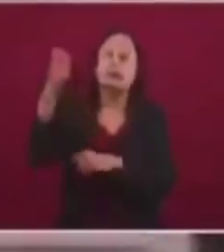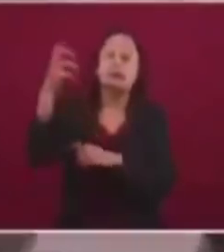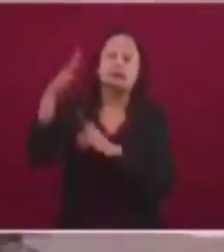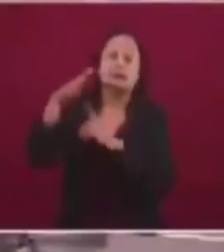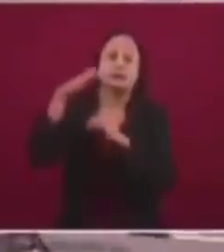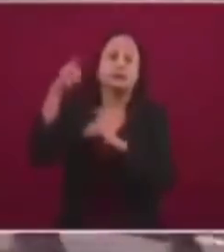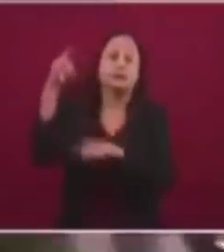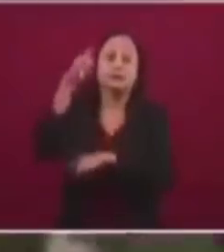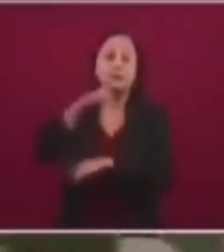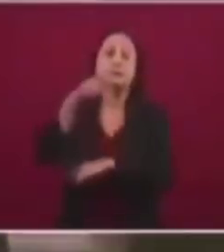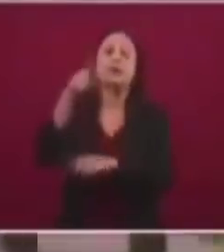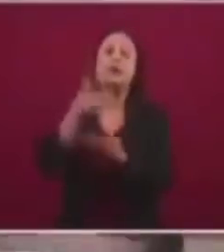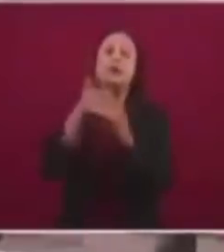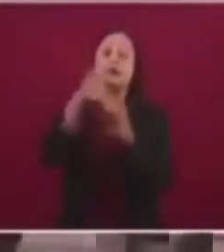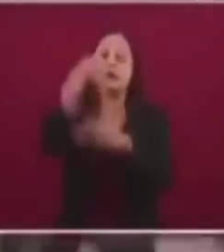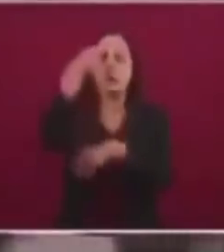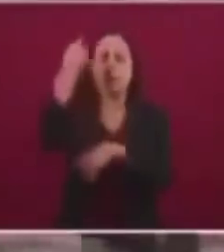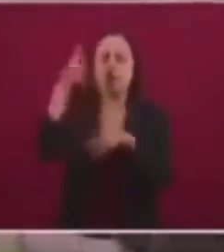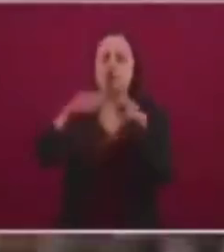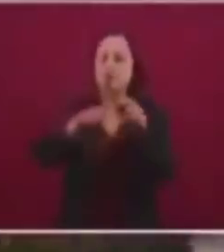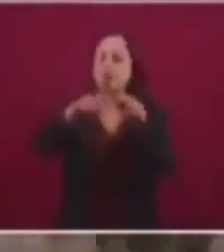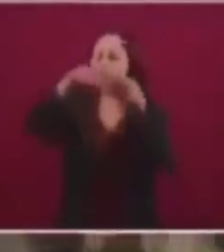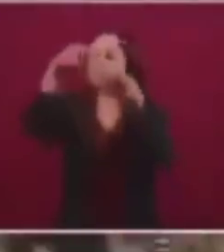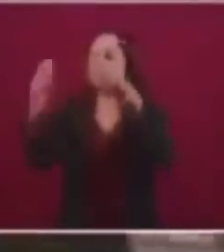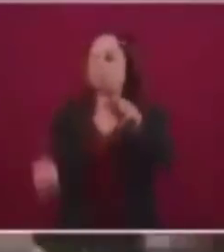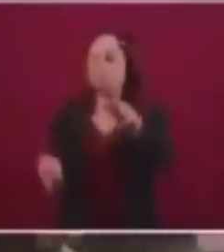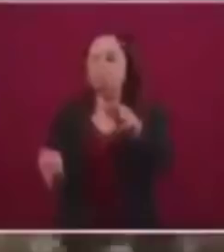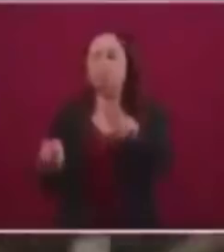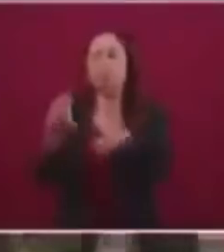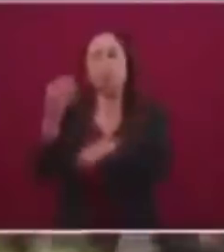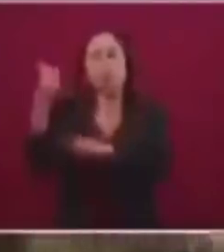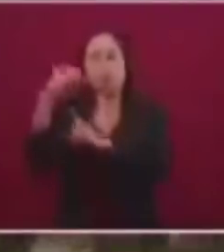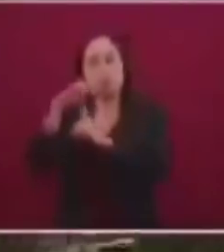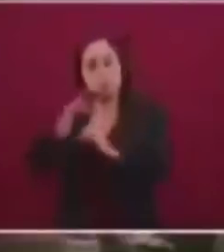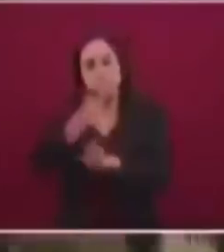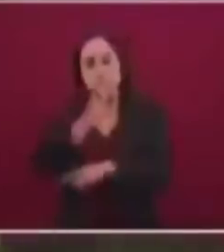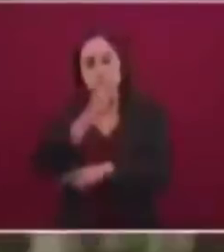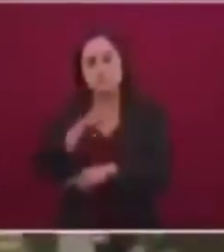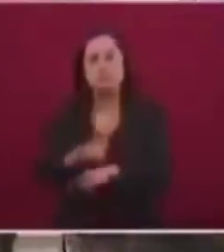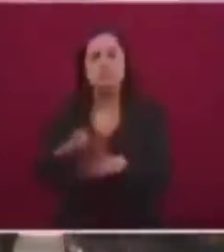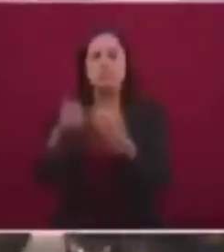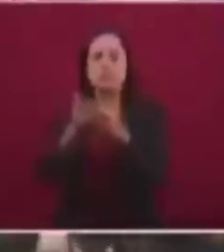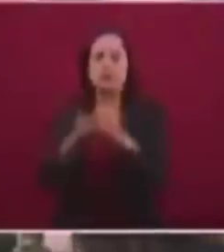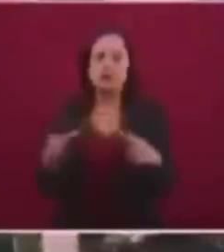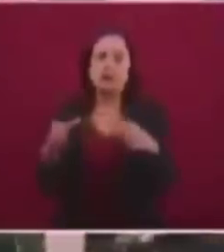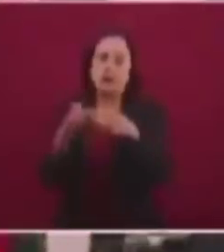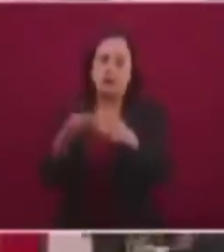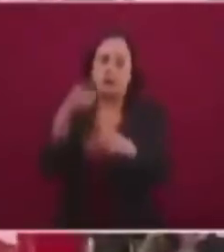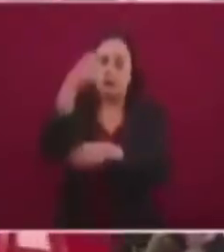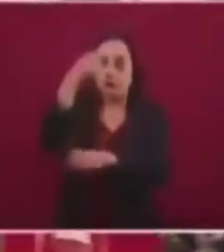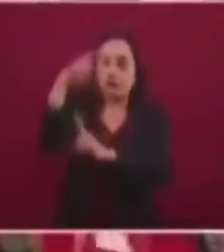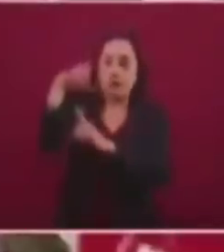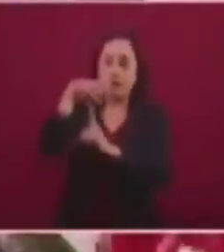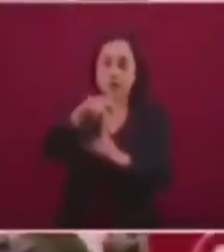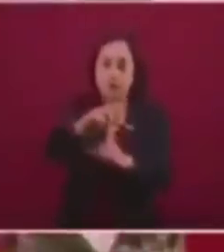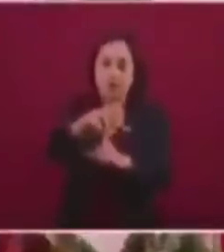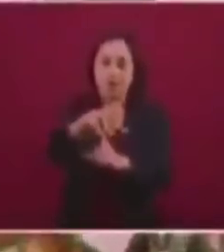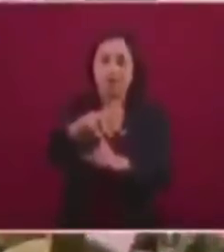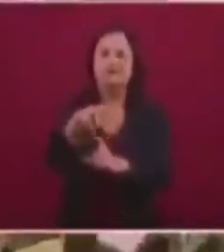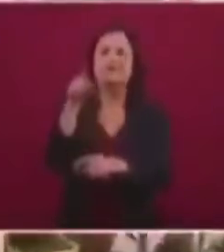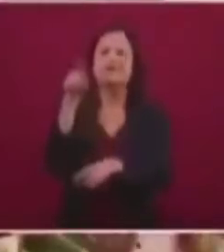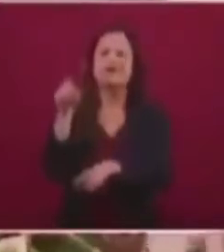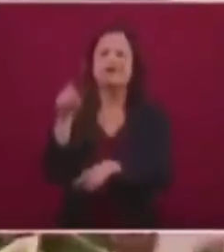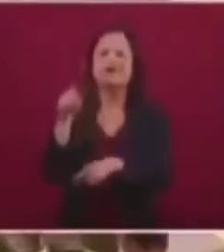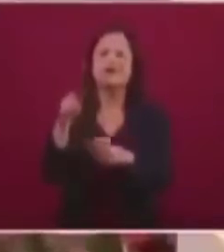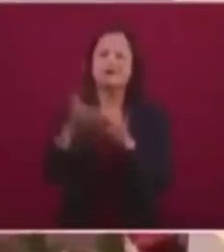El personal paracaidista militar se distingue por portar boina roja, que fraterniza a paracaidistas del